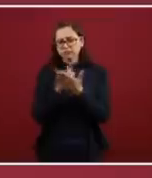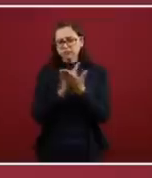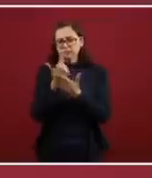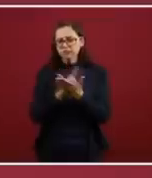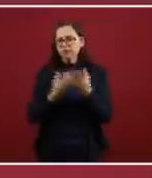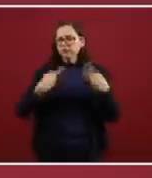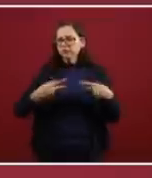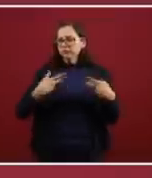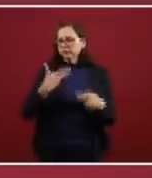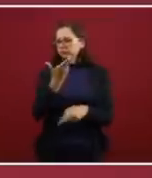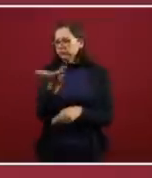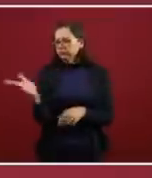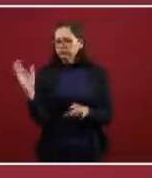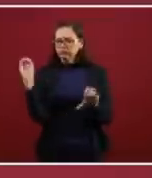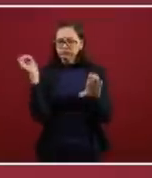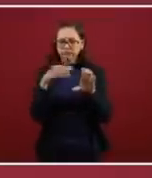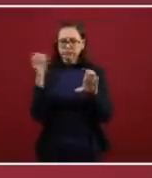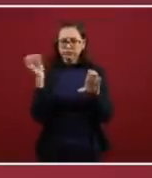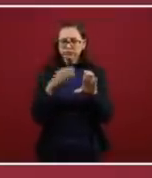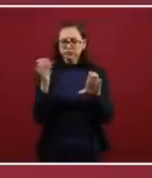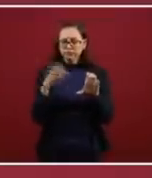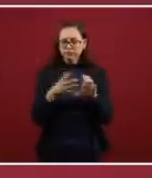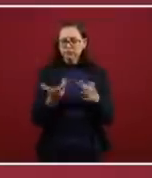los trabajadores,